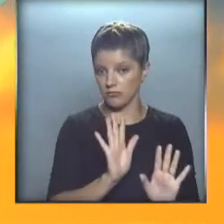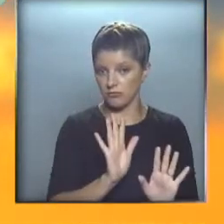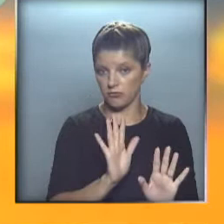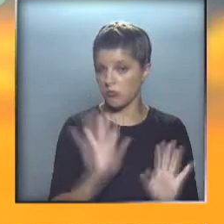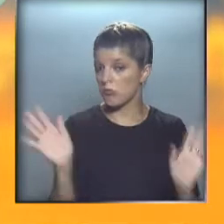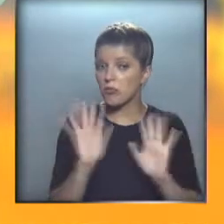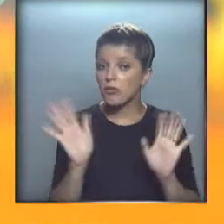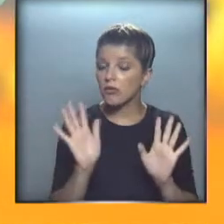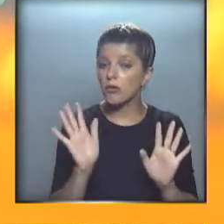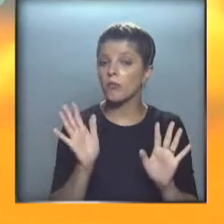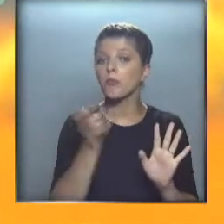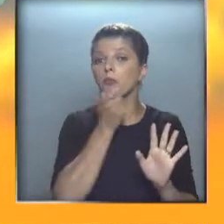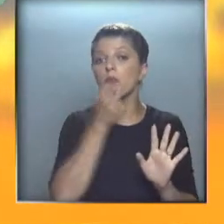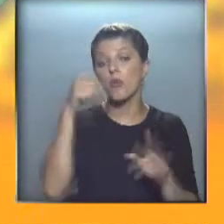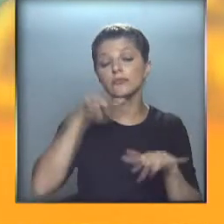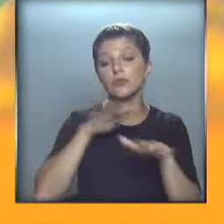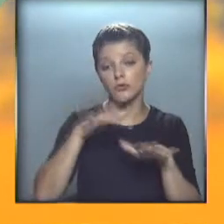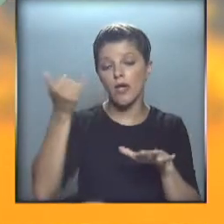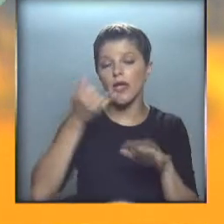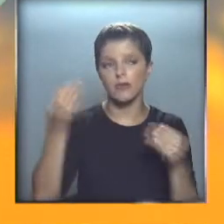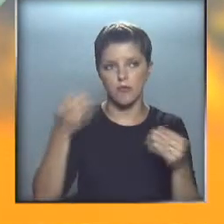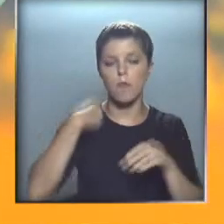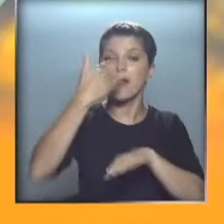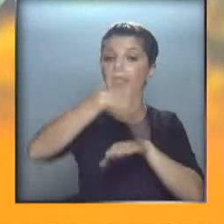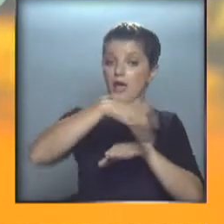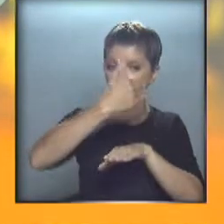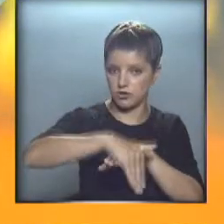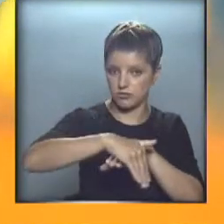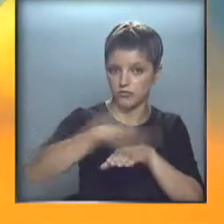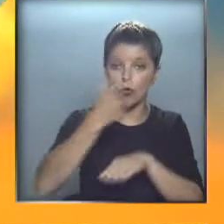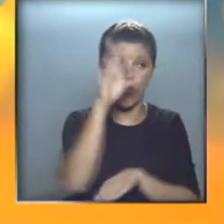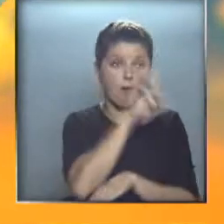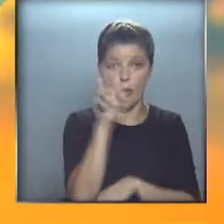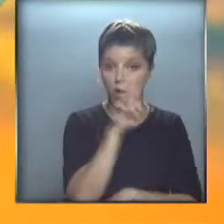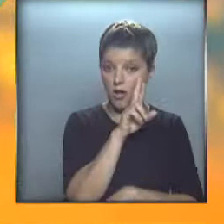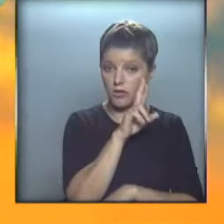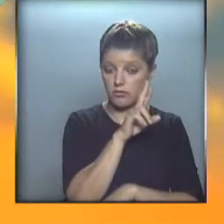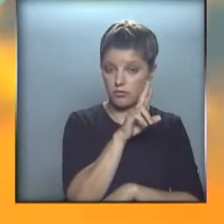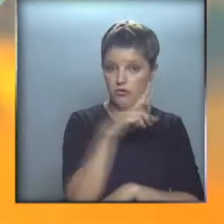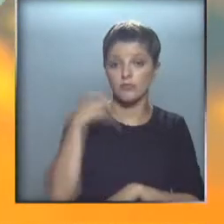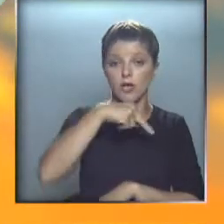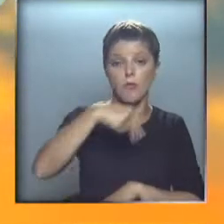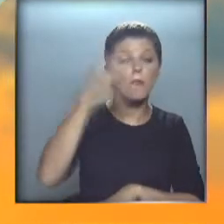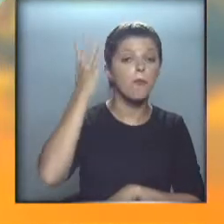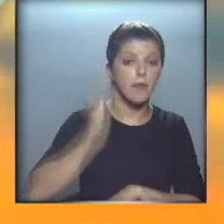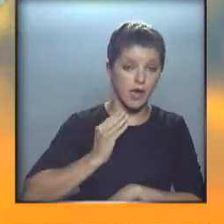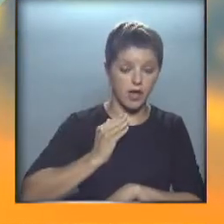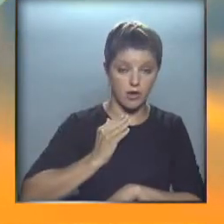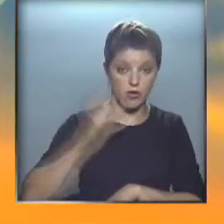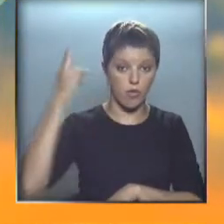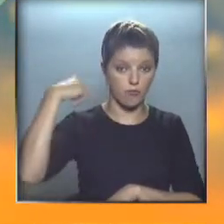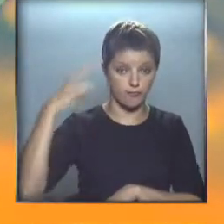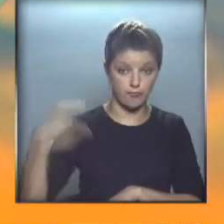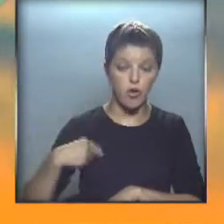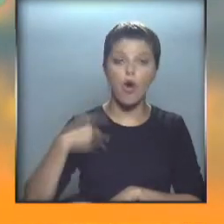nada, una cosa que pasa es, por ejemplo, vas por la calle y va una chica, no sé, teñida o